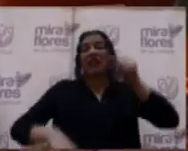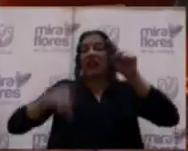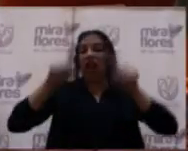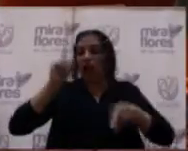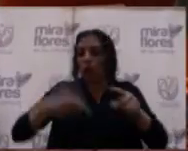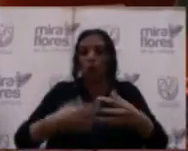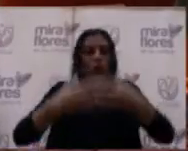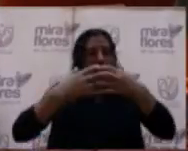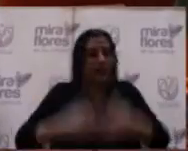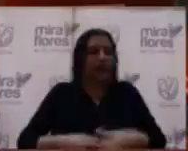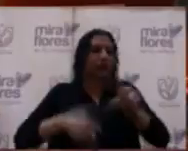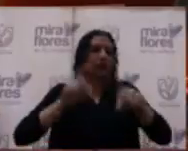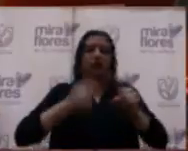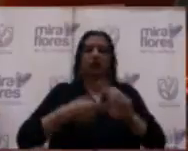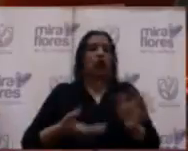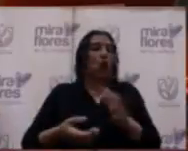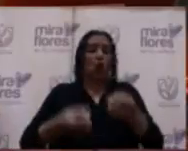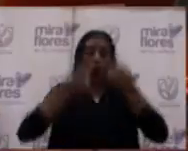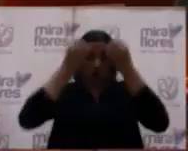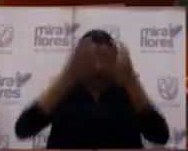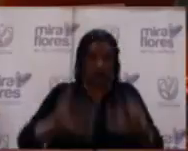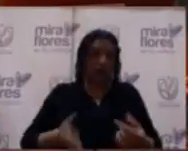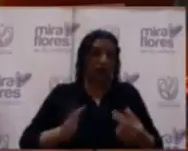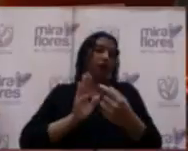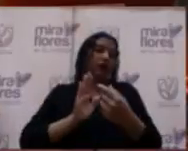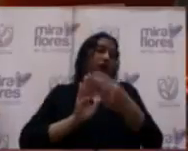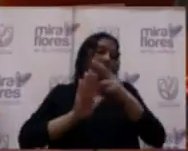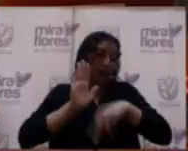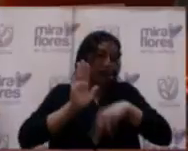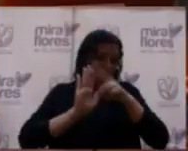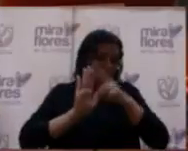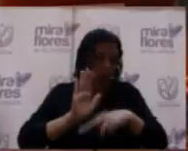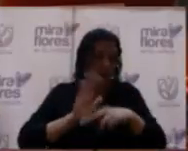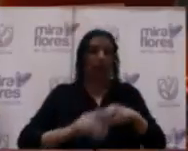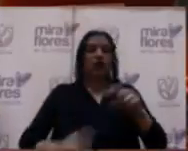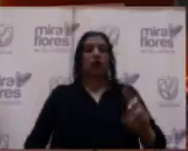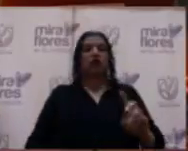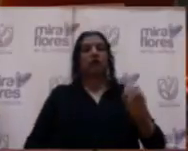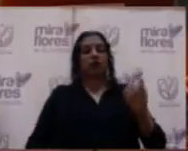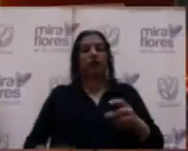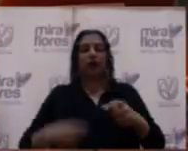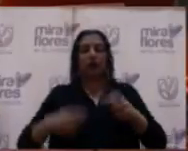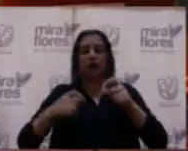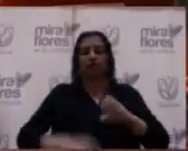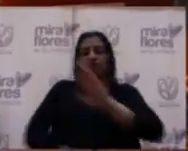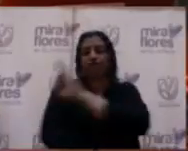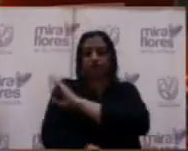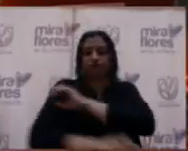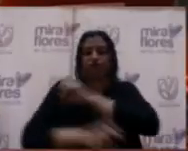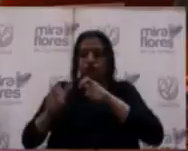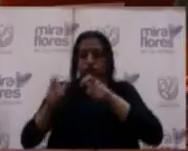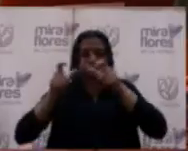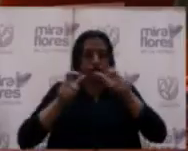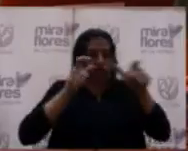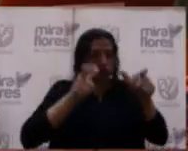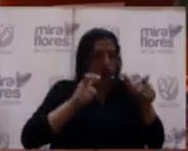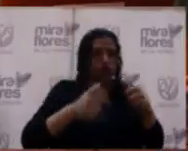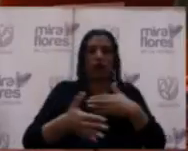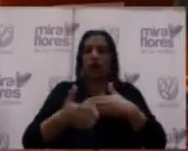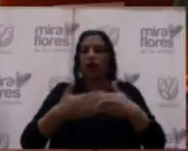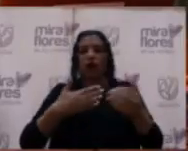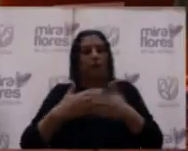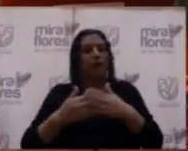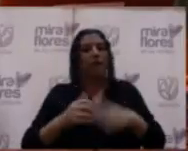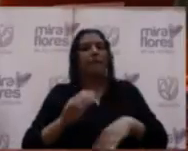esta obligación, evidentemente que se pone en el primer lugar de la fiscalización, más allá de lo que